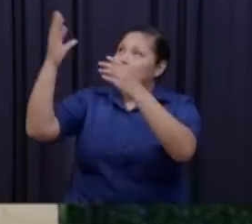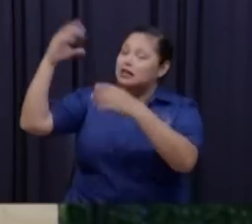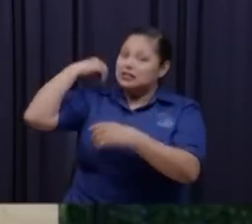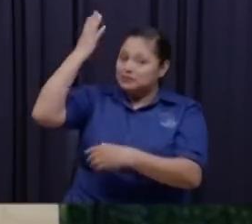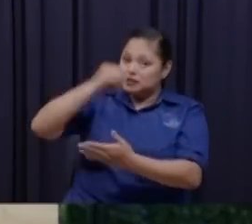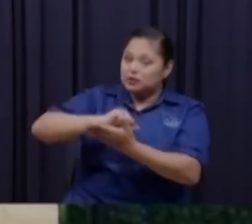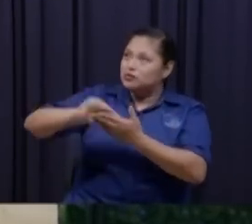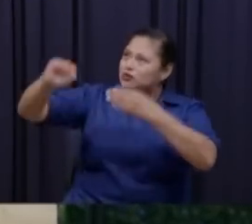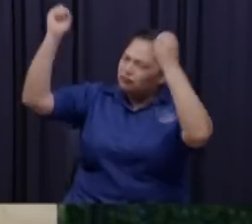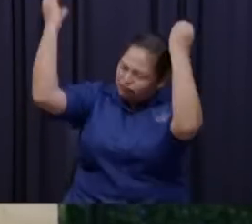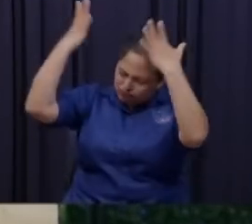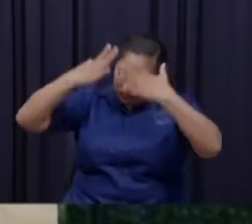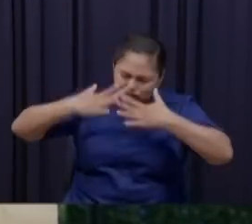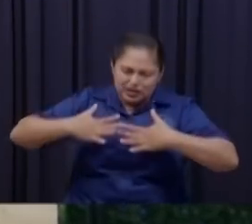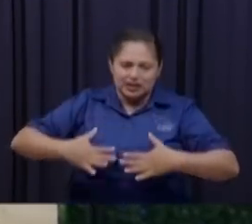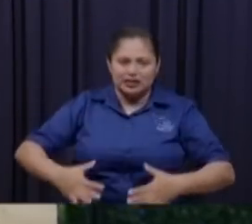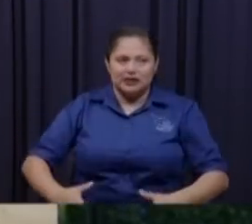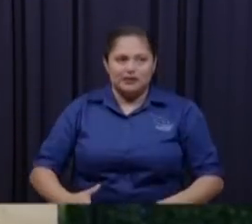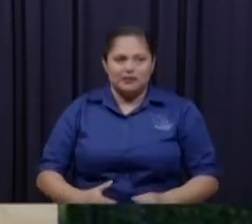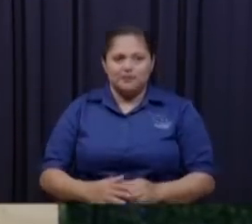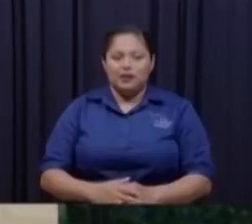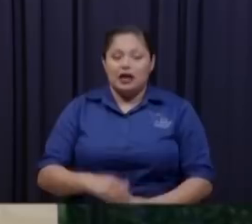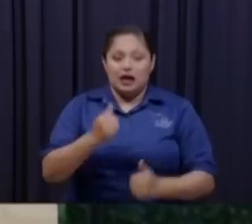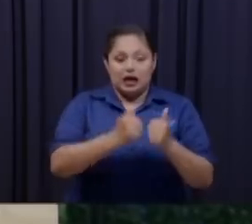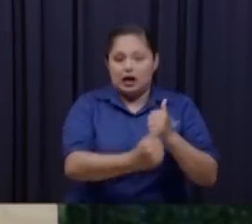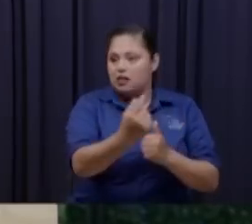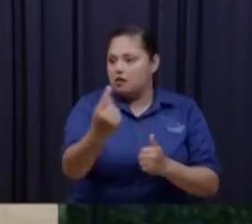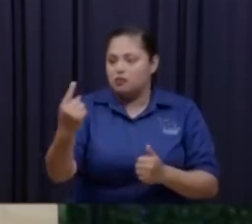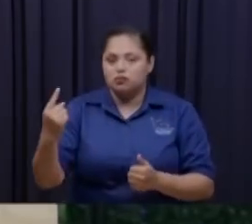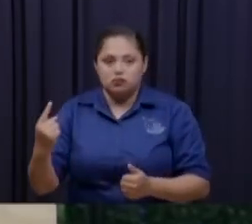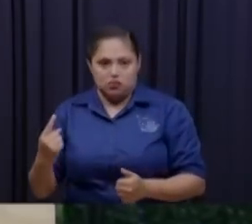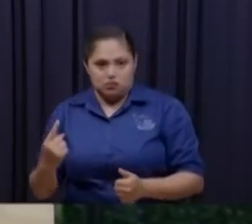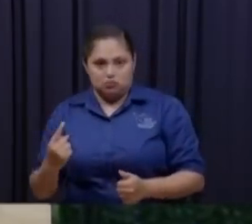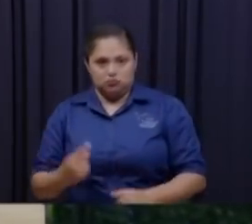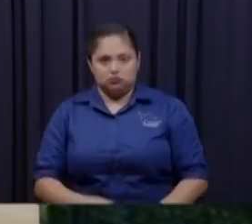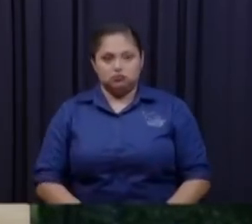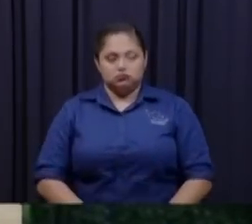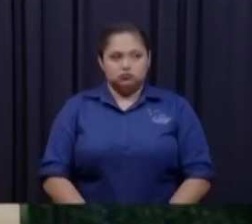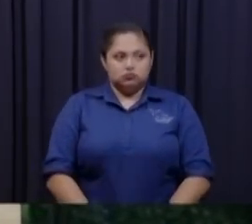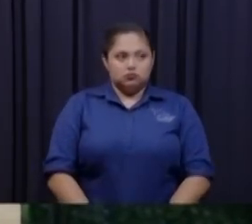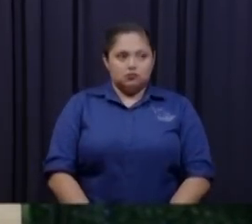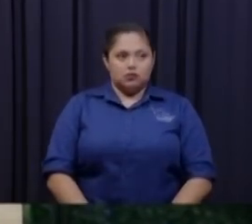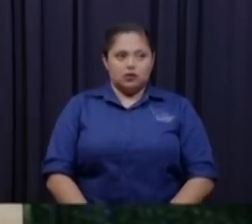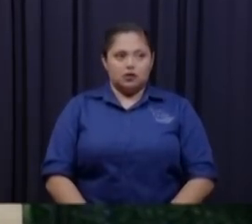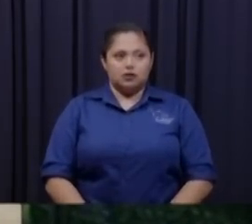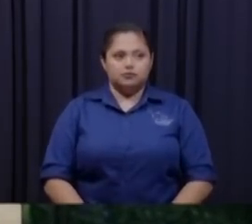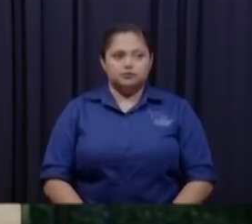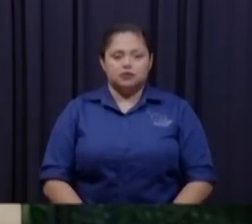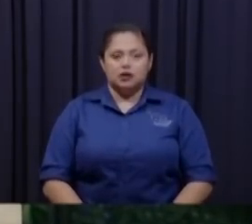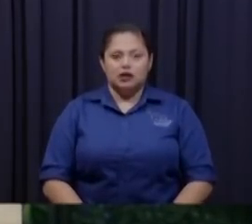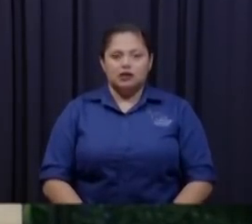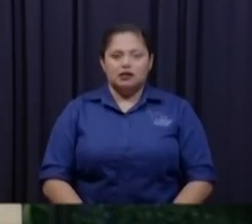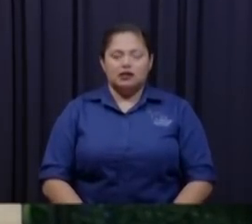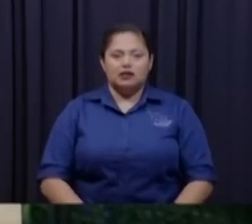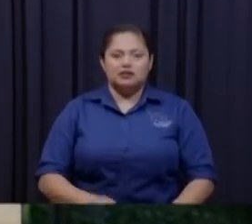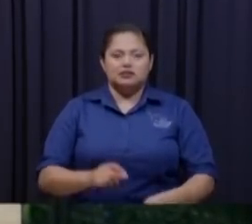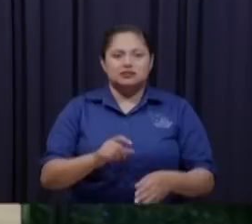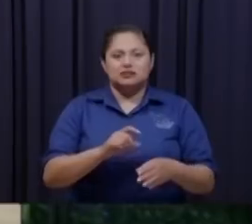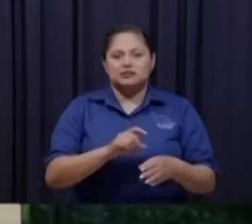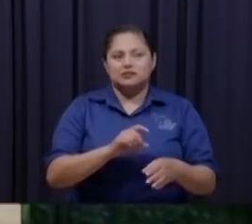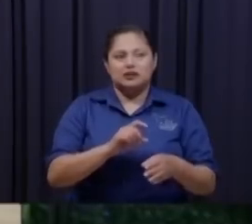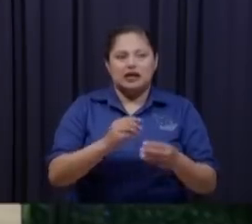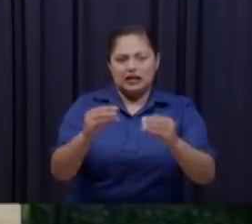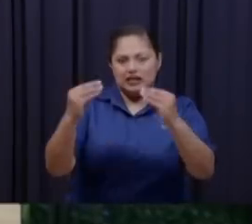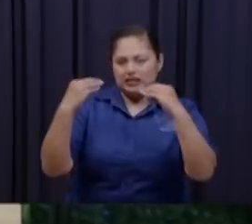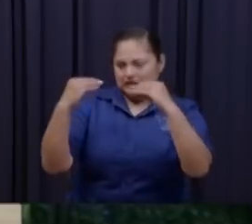Espíritu Santo nos convenza en cada una de las, de cada una de las encrucijadas